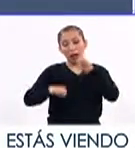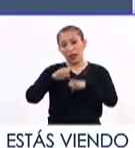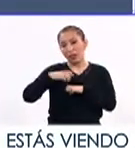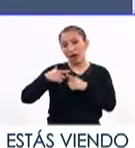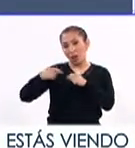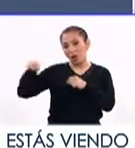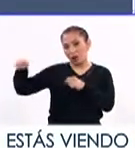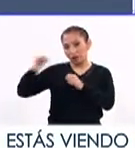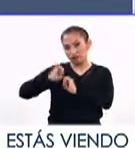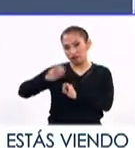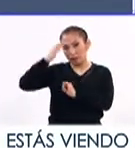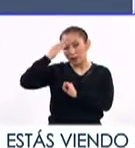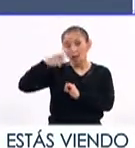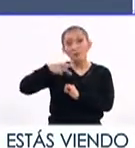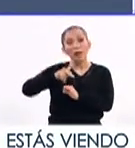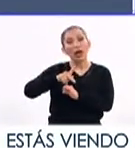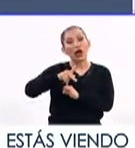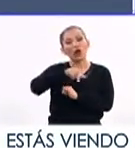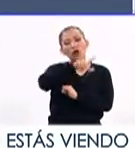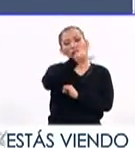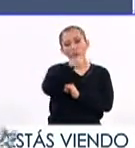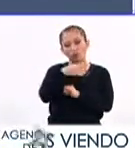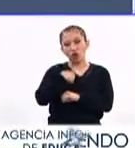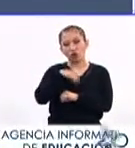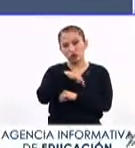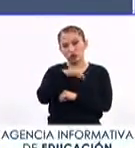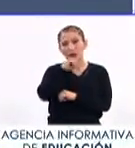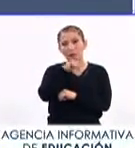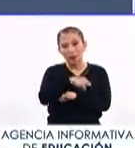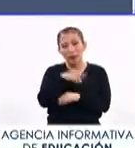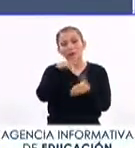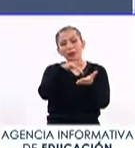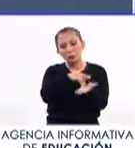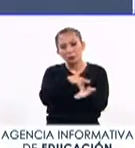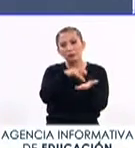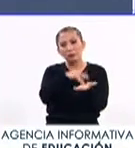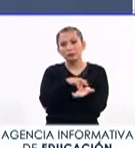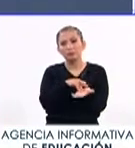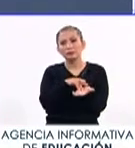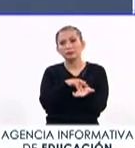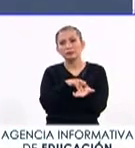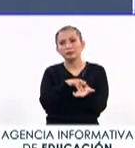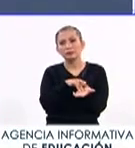de Japón, pero después nosotros también apoyamos las